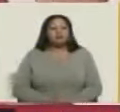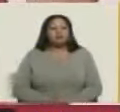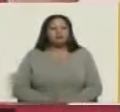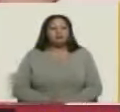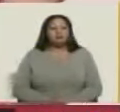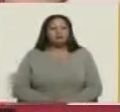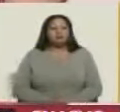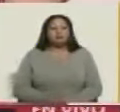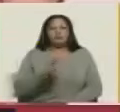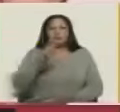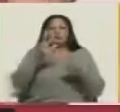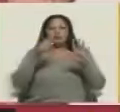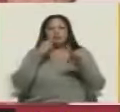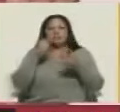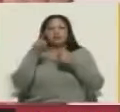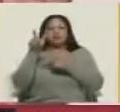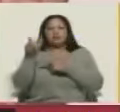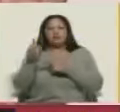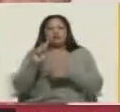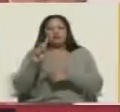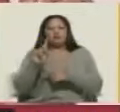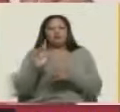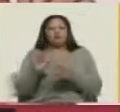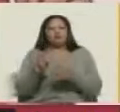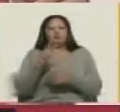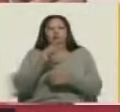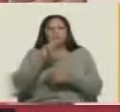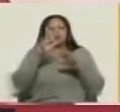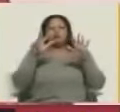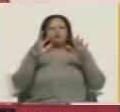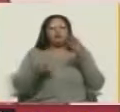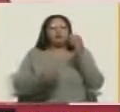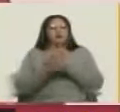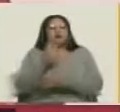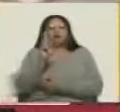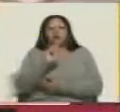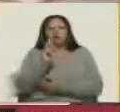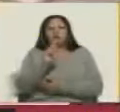aquel señor, ¿no? Ese era mayo, 28 de mayo, ¿verdad?